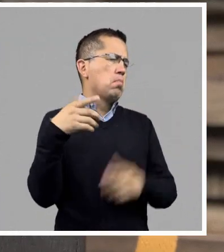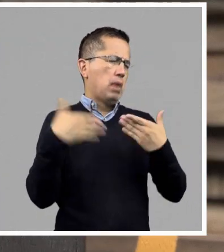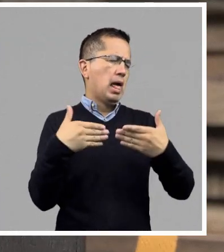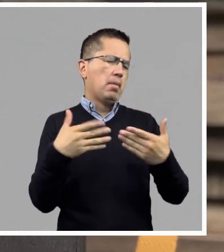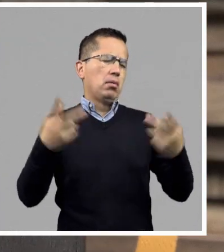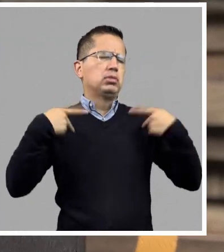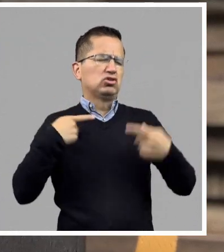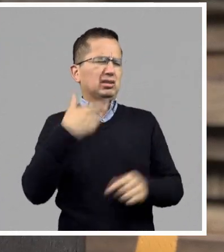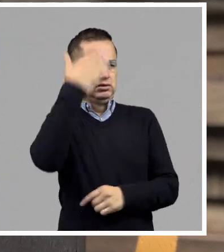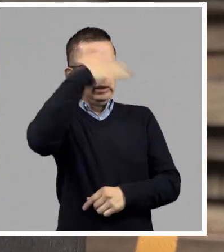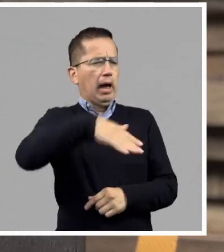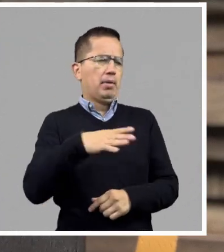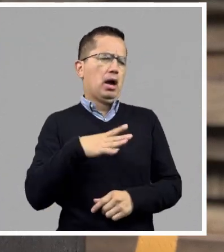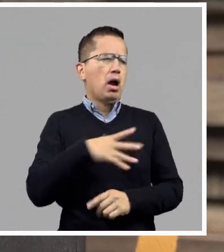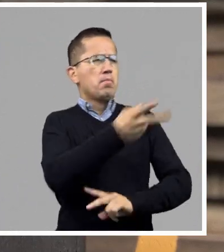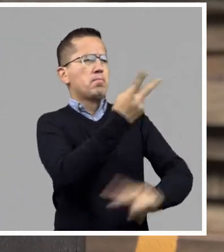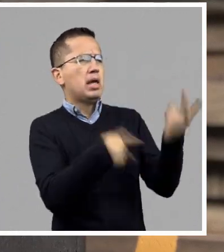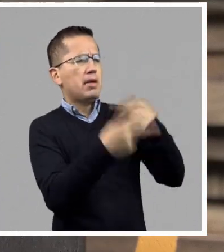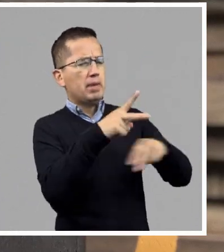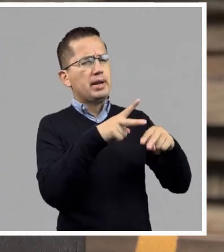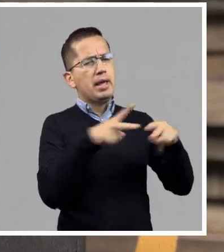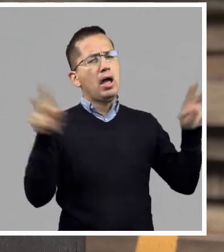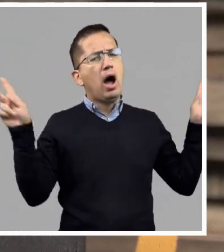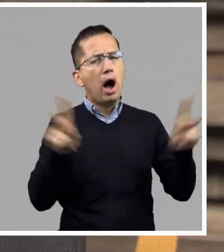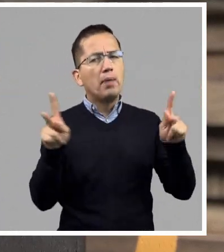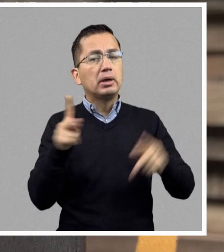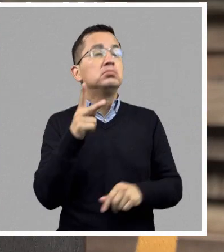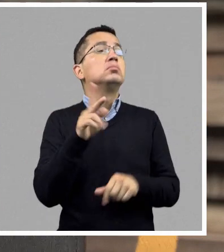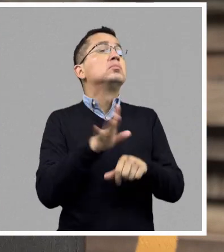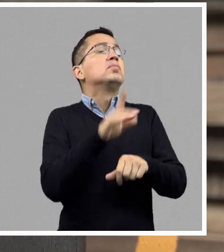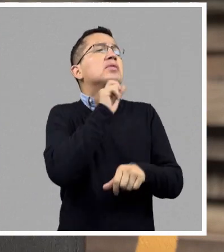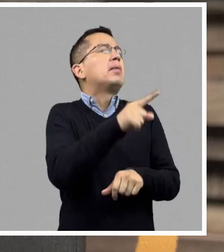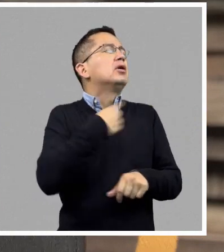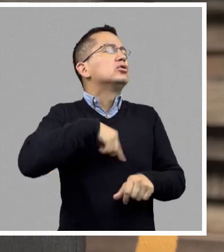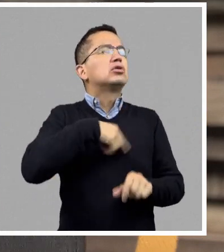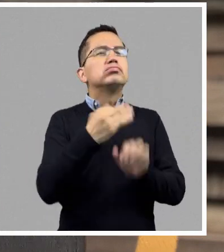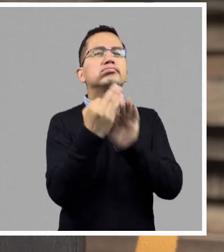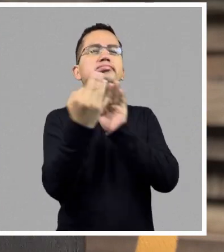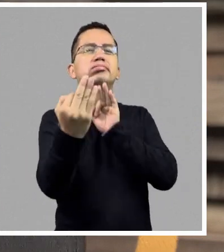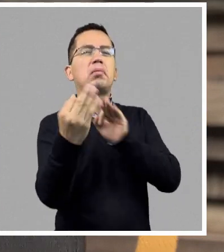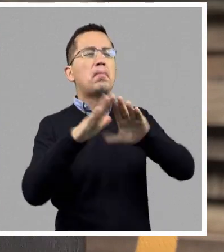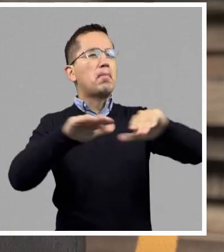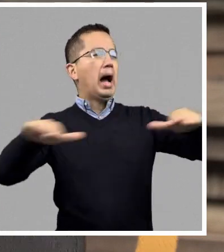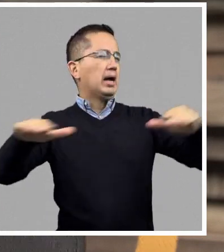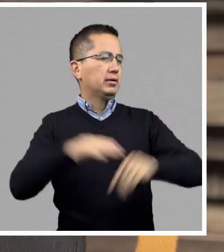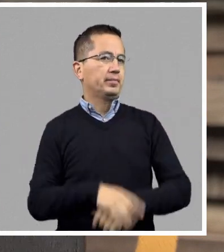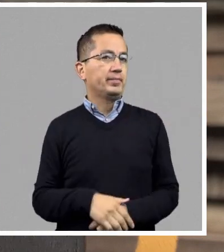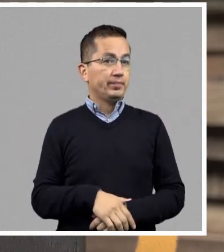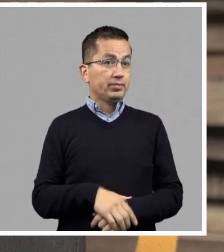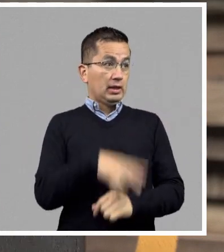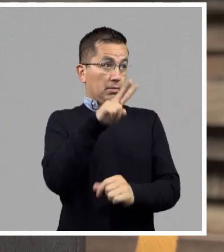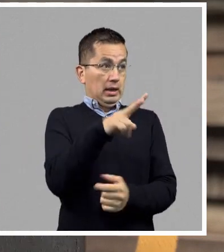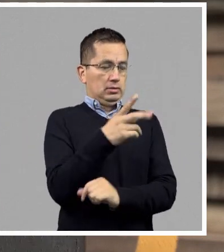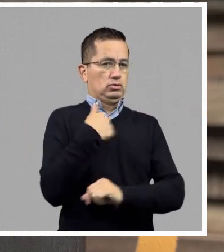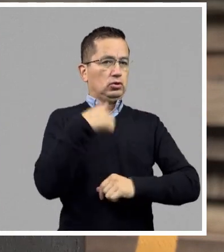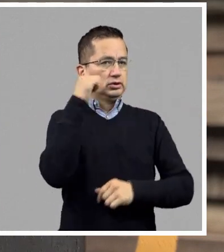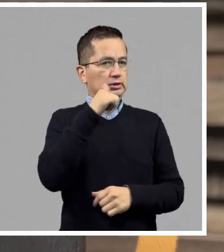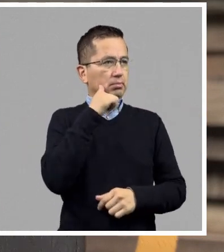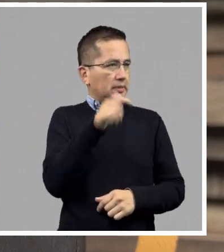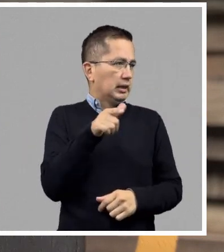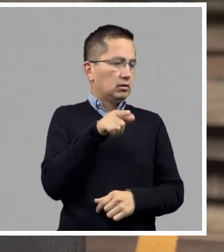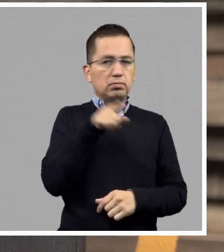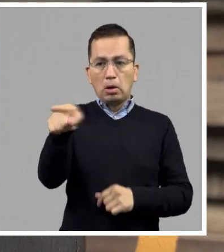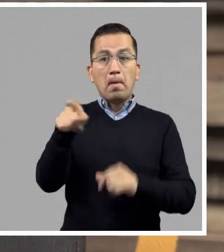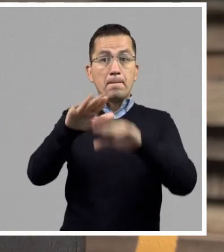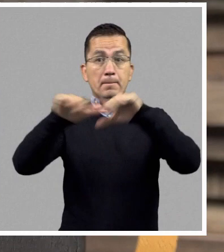y ahora que estaba en Panamá recientemente sí me di cuenta que allá en el trópico y en estos lugares a nivel del mar está como la naturaleza un poquito más cerca no